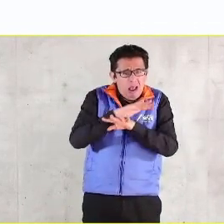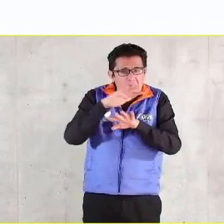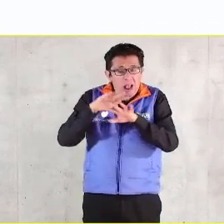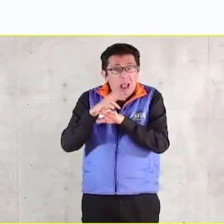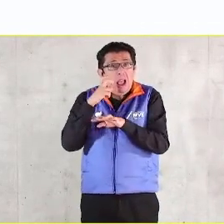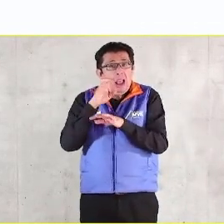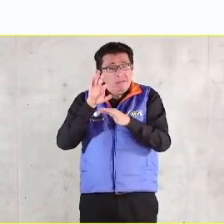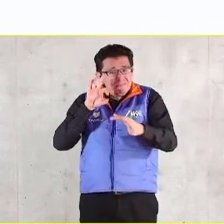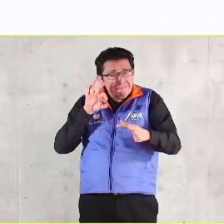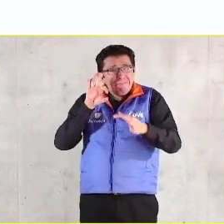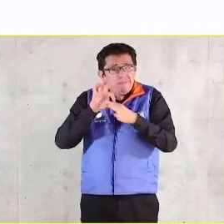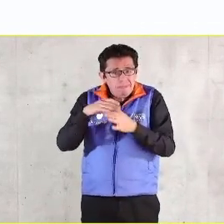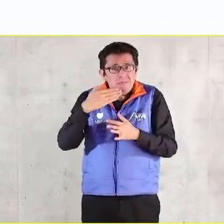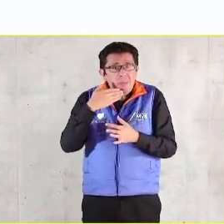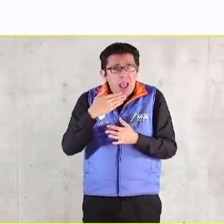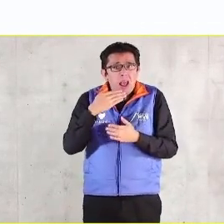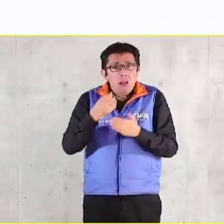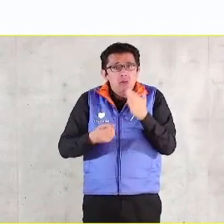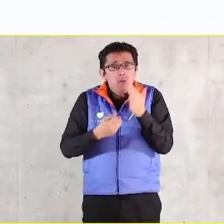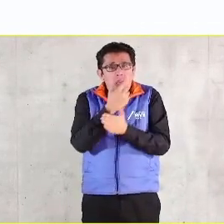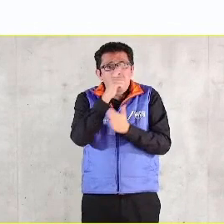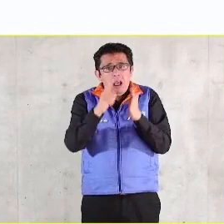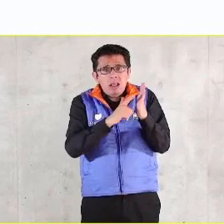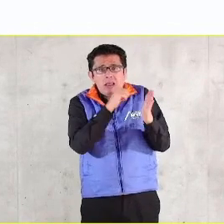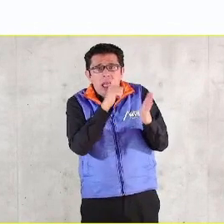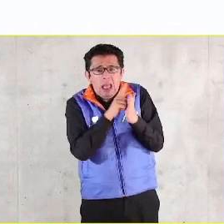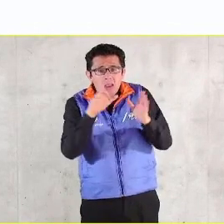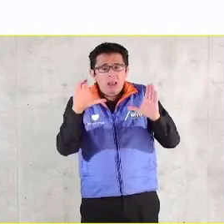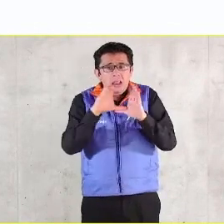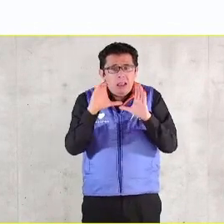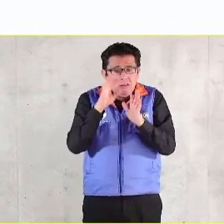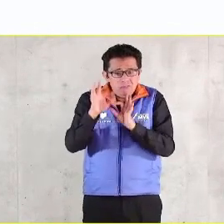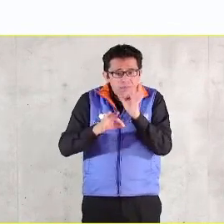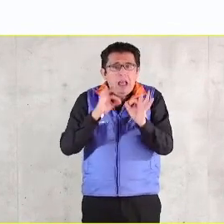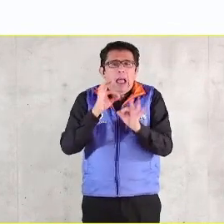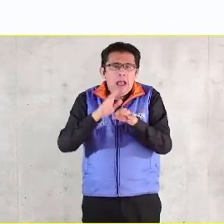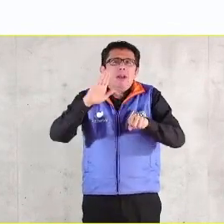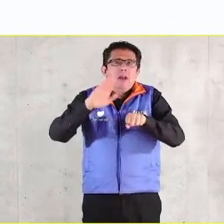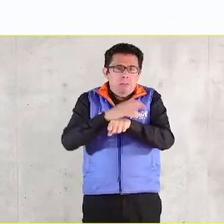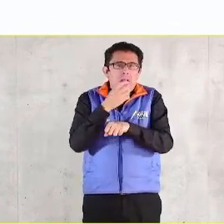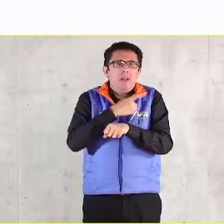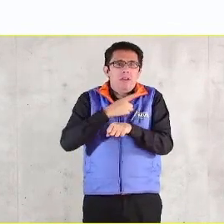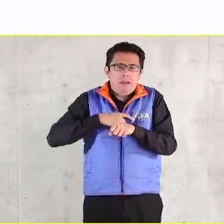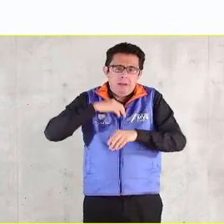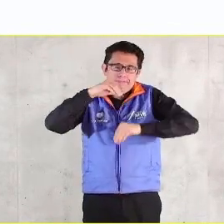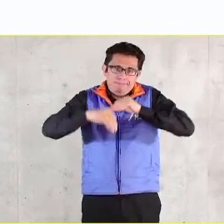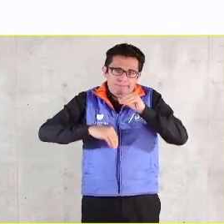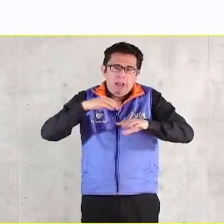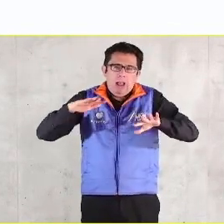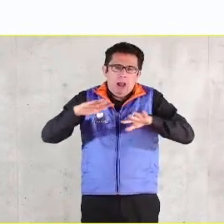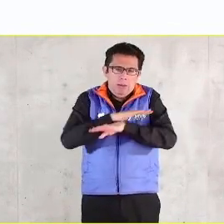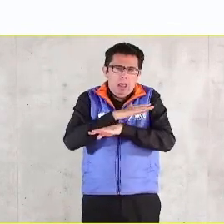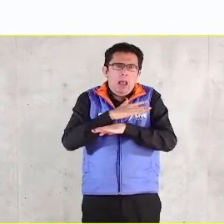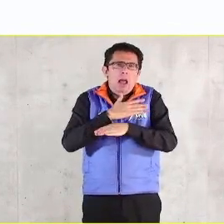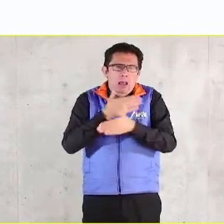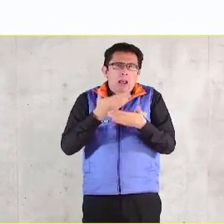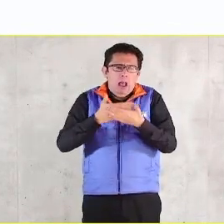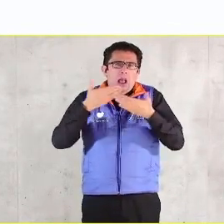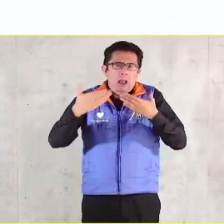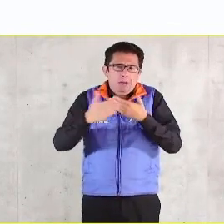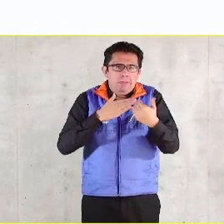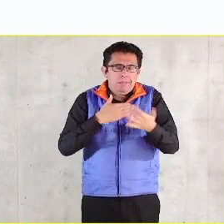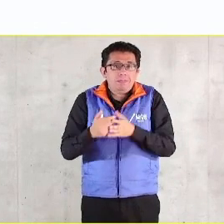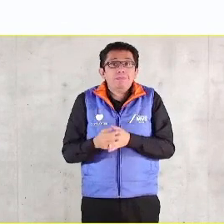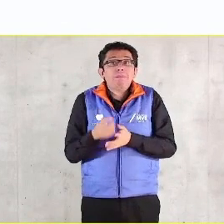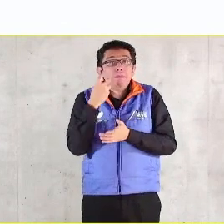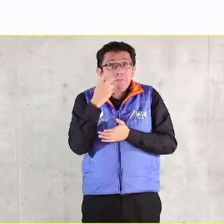a las nuevas normas y certificaciones y cumplimiento. Por eso era importante que sufriera una actualización y que diera una transformación. Esos